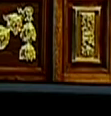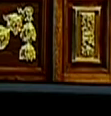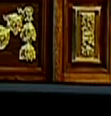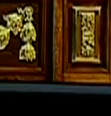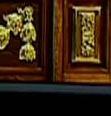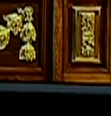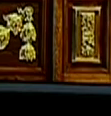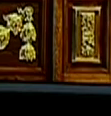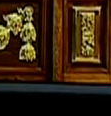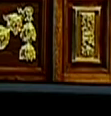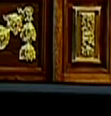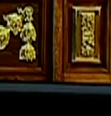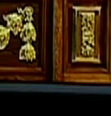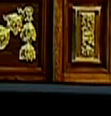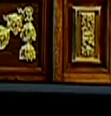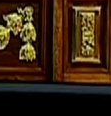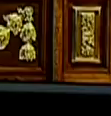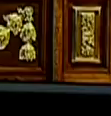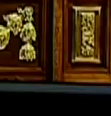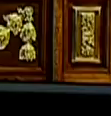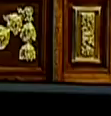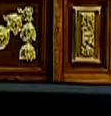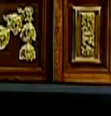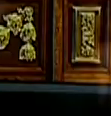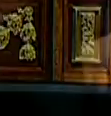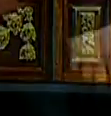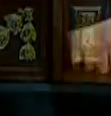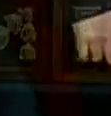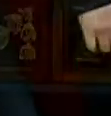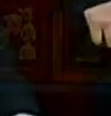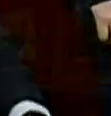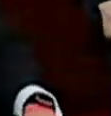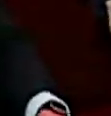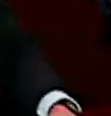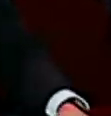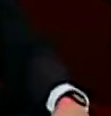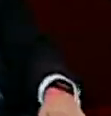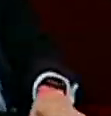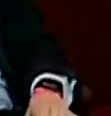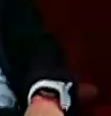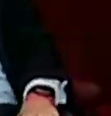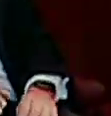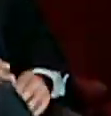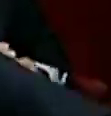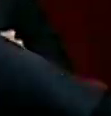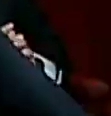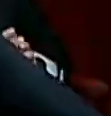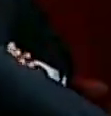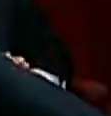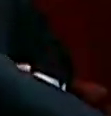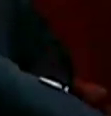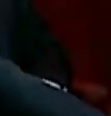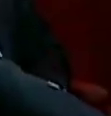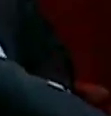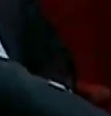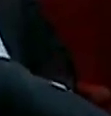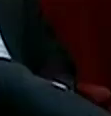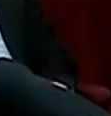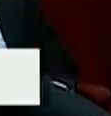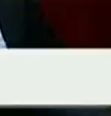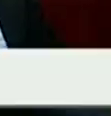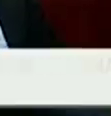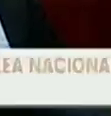de Puerto cabello un hecho histórico que marcó la independencia de nuestro país con este gran hecho